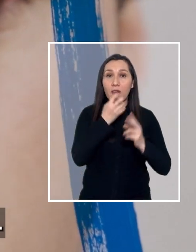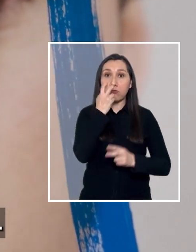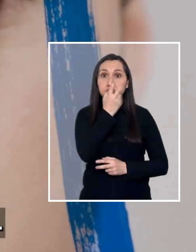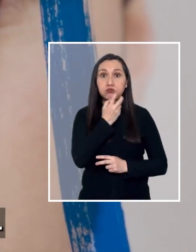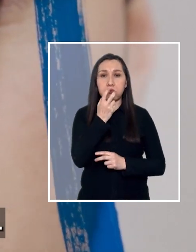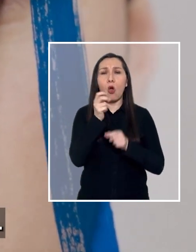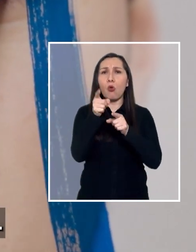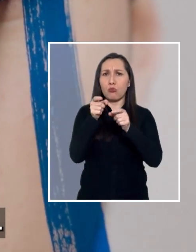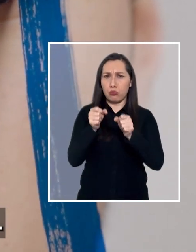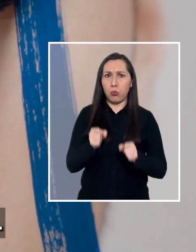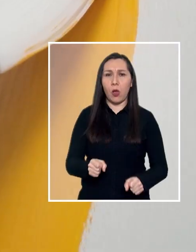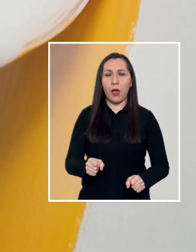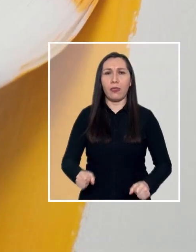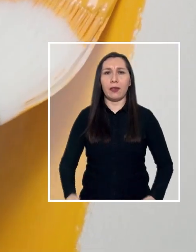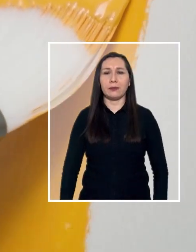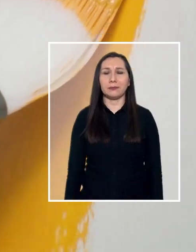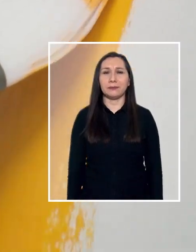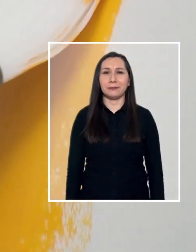Wananga y totato ureo.